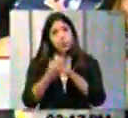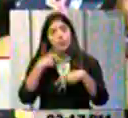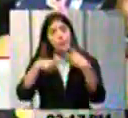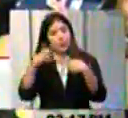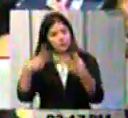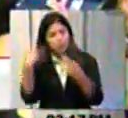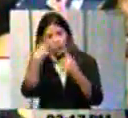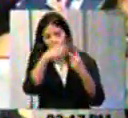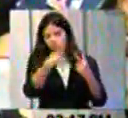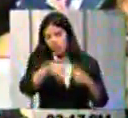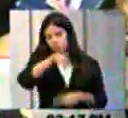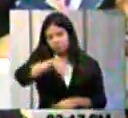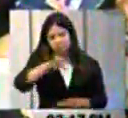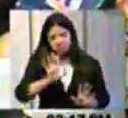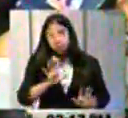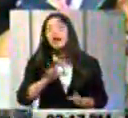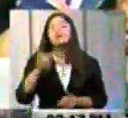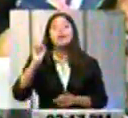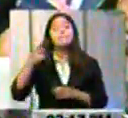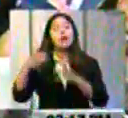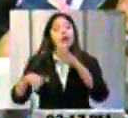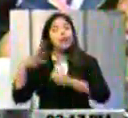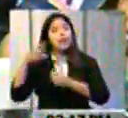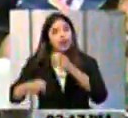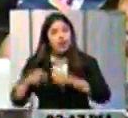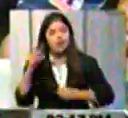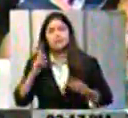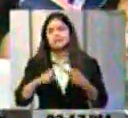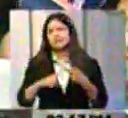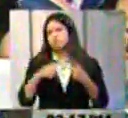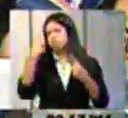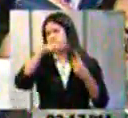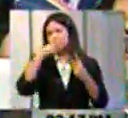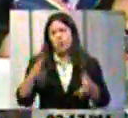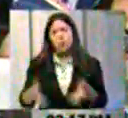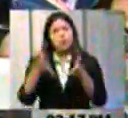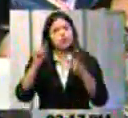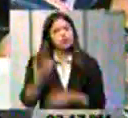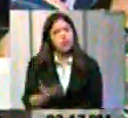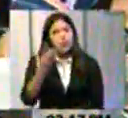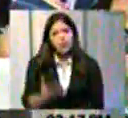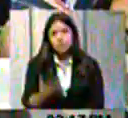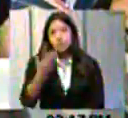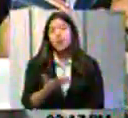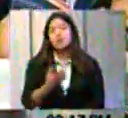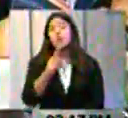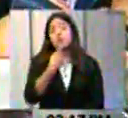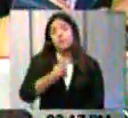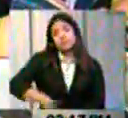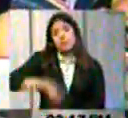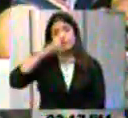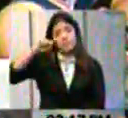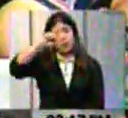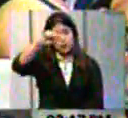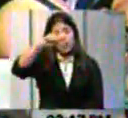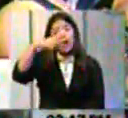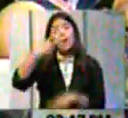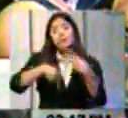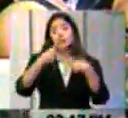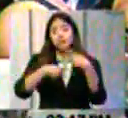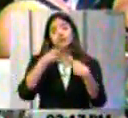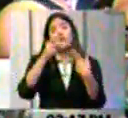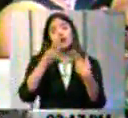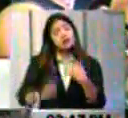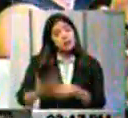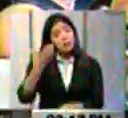elementos. El sector lechero, o sea, yo creo que hay un impulso muy importante, lo que ha dicho nuestro presidente Nicolás Maduro, la producción nacional